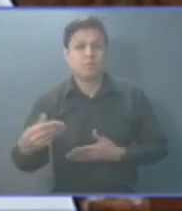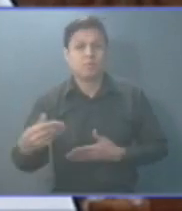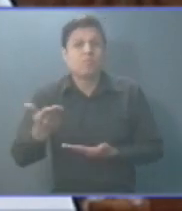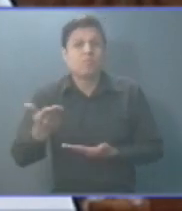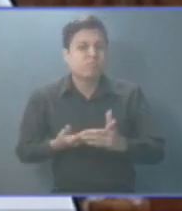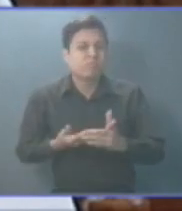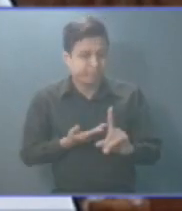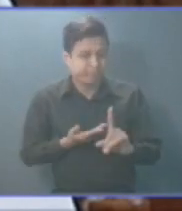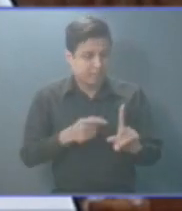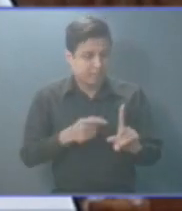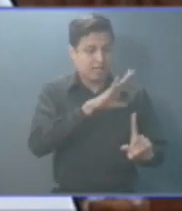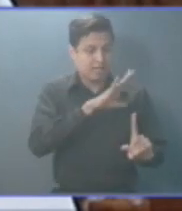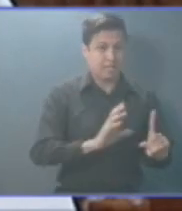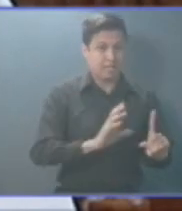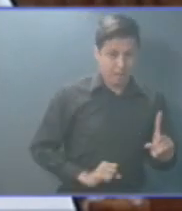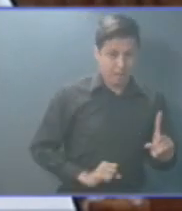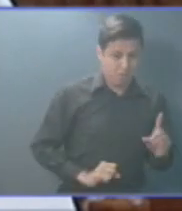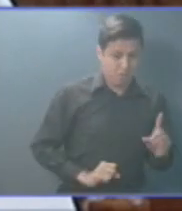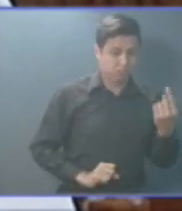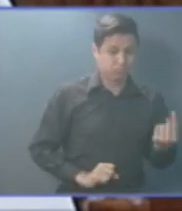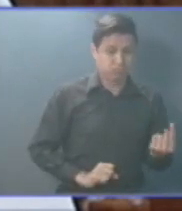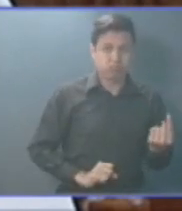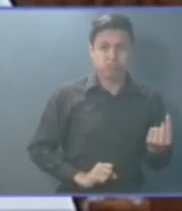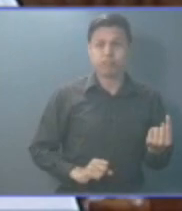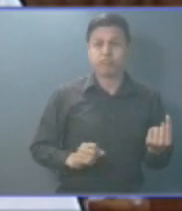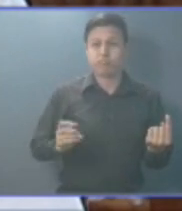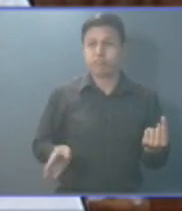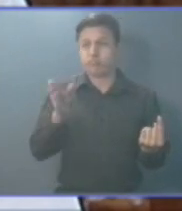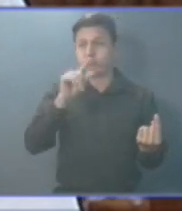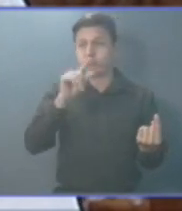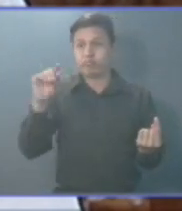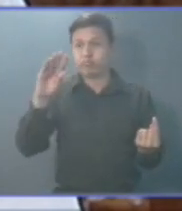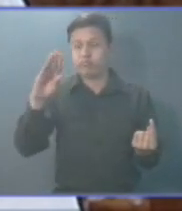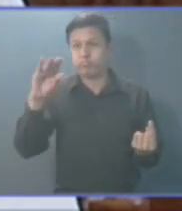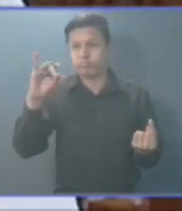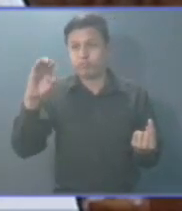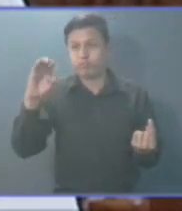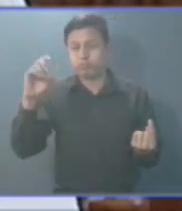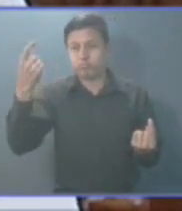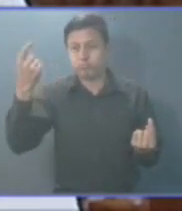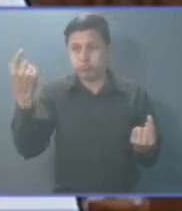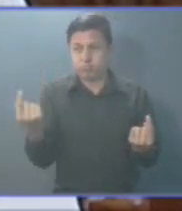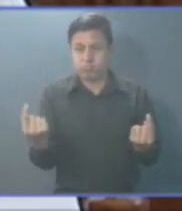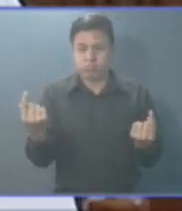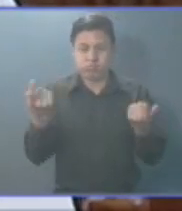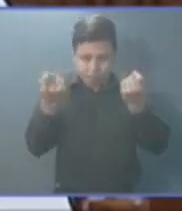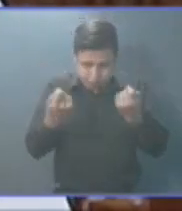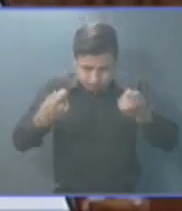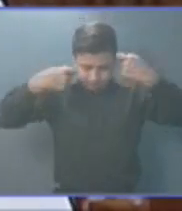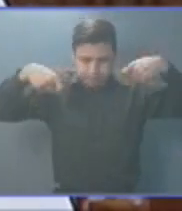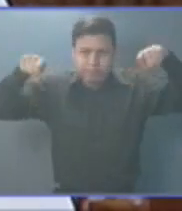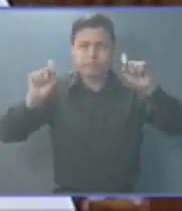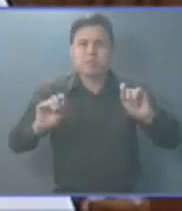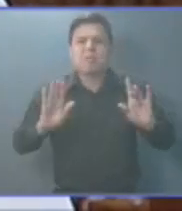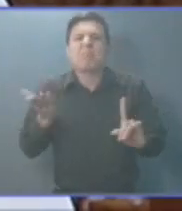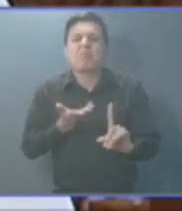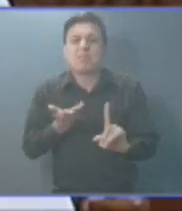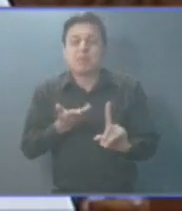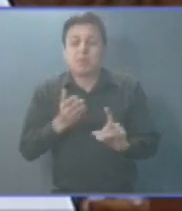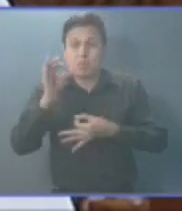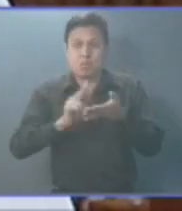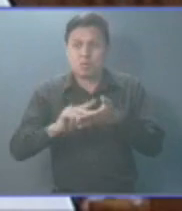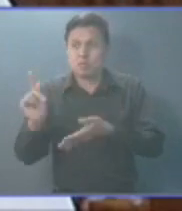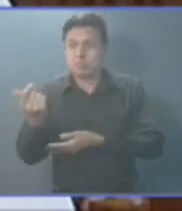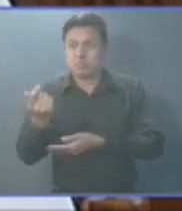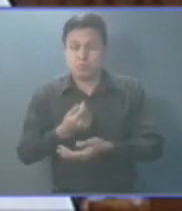suscrito con el Banco Interamericano de Desarrollo, denominado Programa de Fortalecimiento de la Política Pública y Gestión